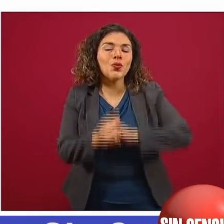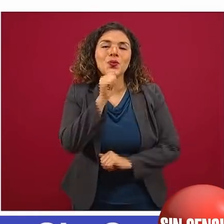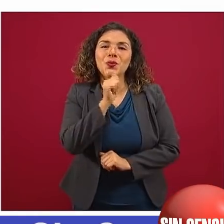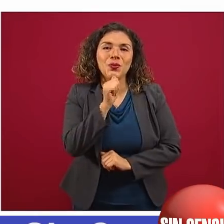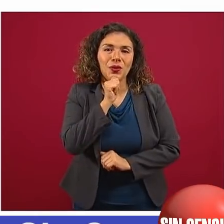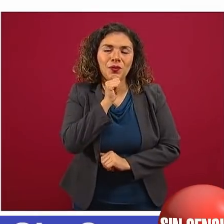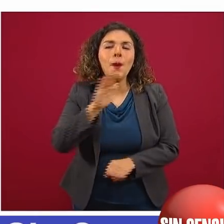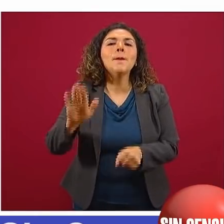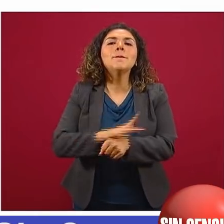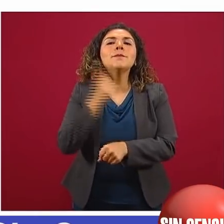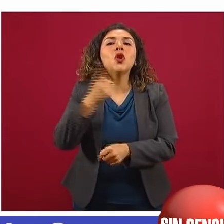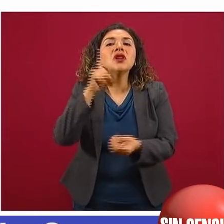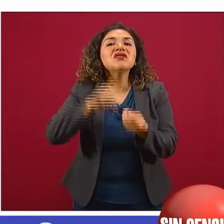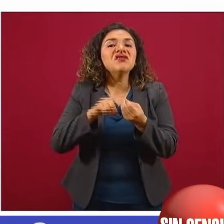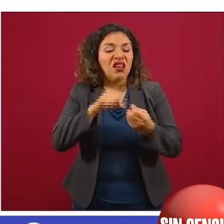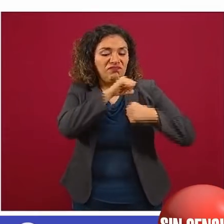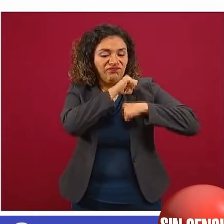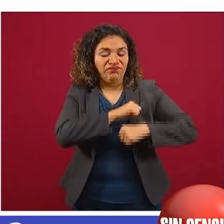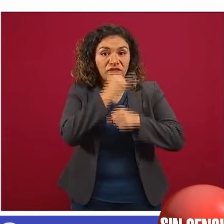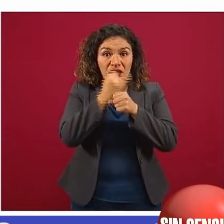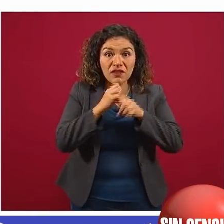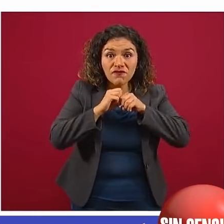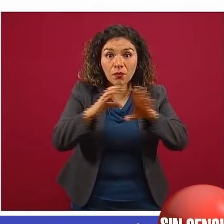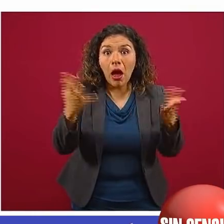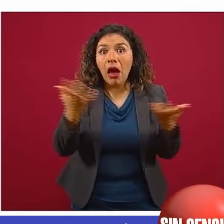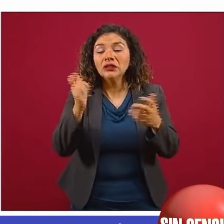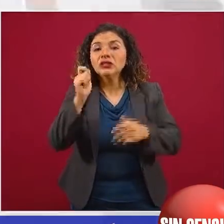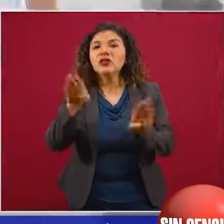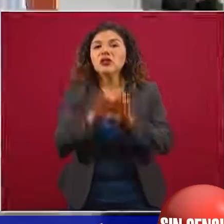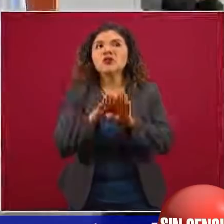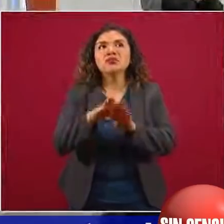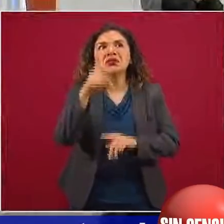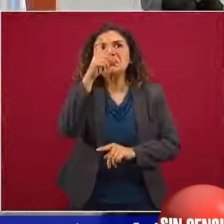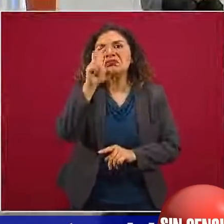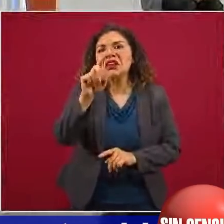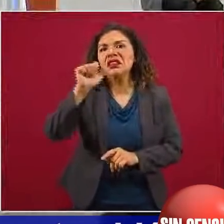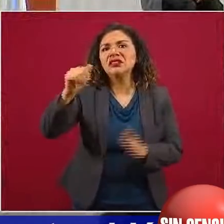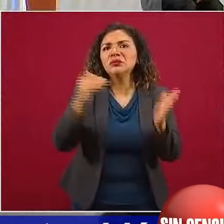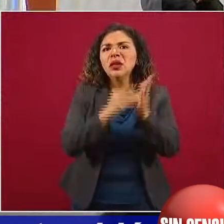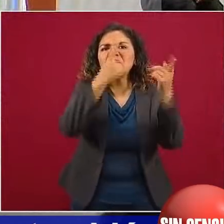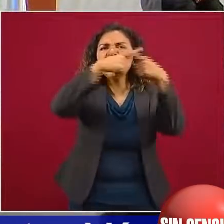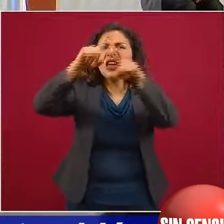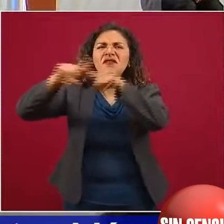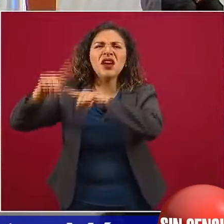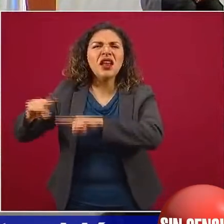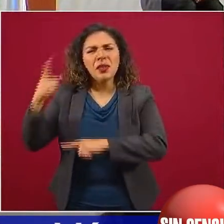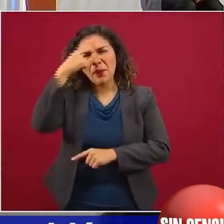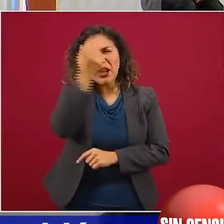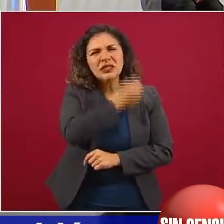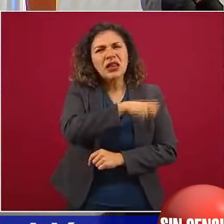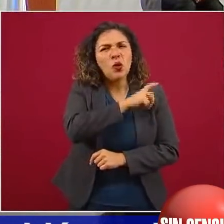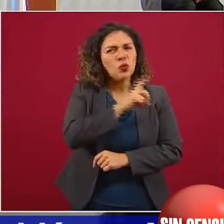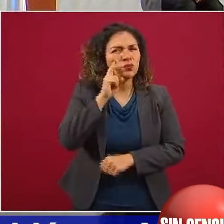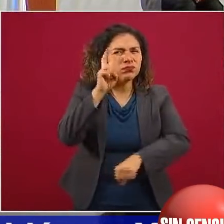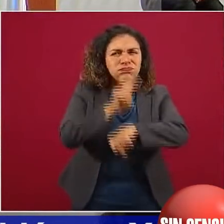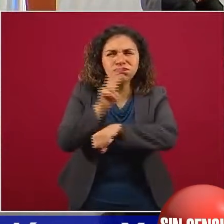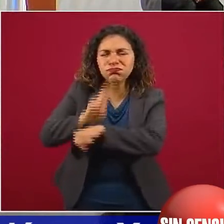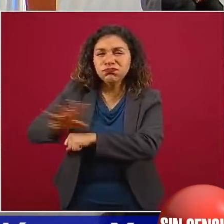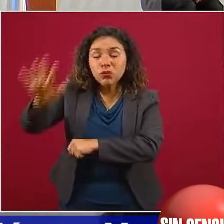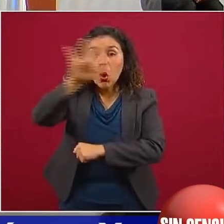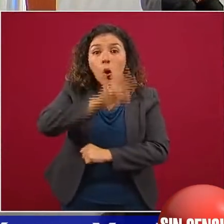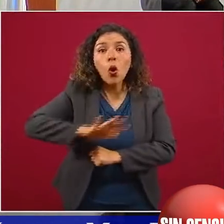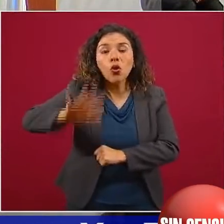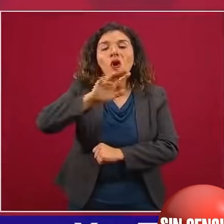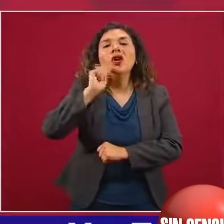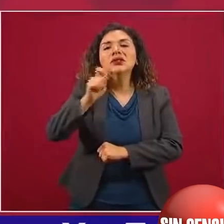porque la fuente que emite los datos, que son más de 36,000 unidades de salud de todo el Sistema Nacional de Salud, pues